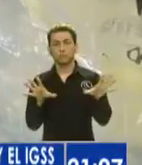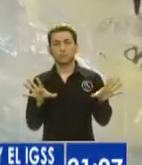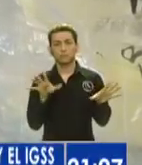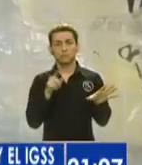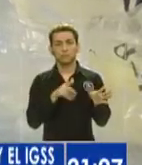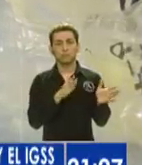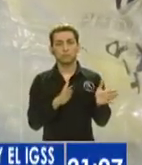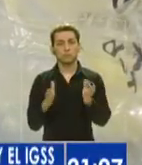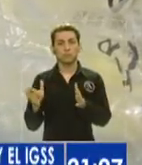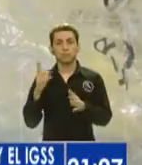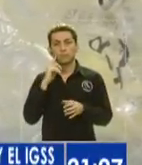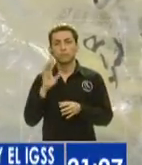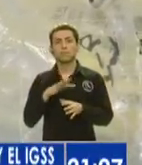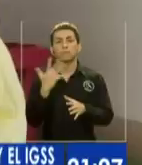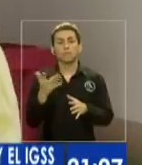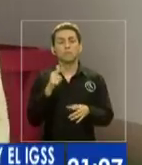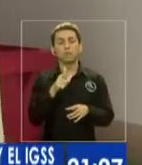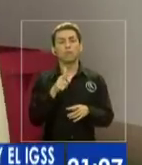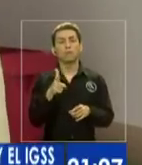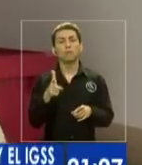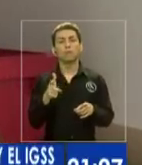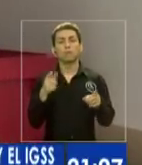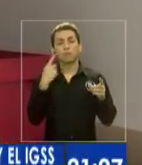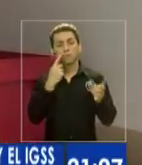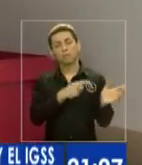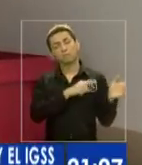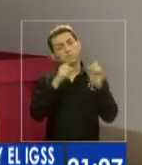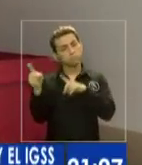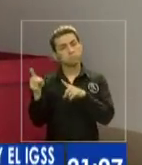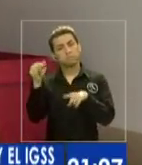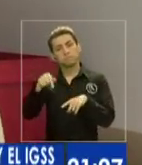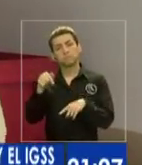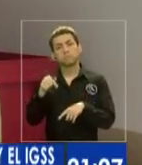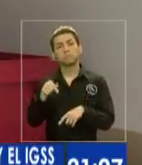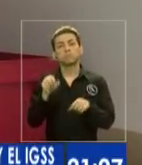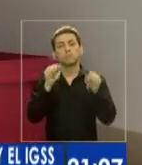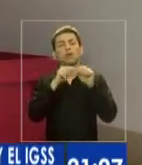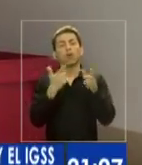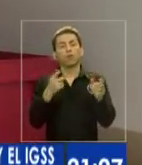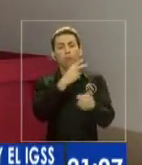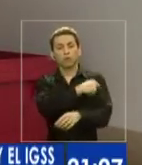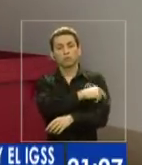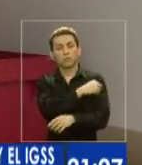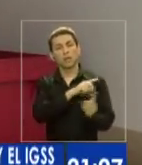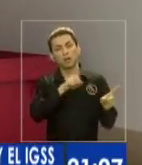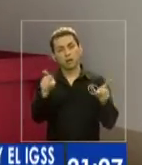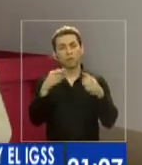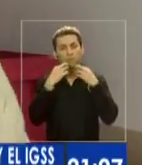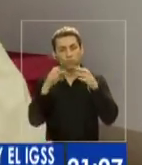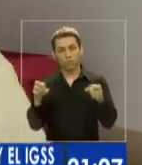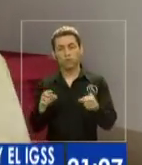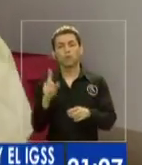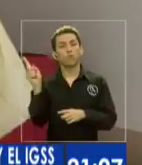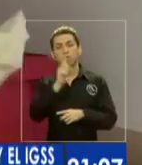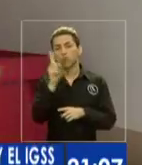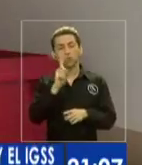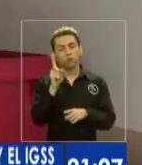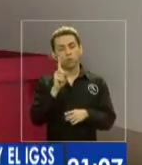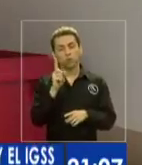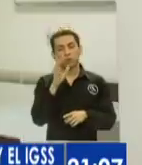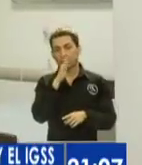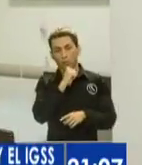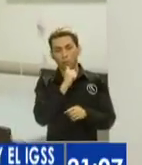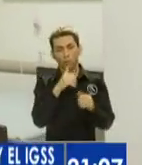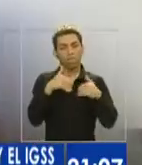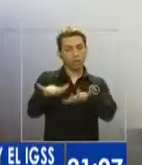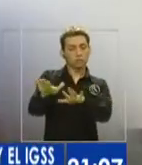y posteriormente remitirlos al sistema público de salud. No se puede rechazar a